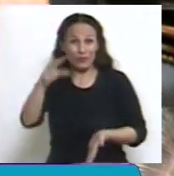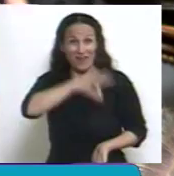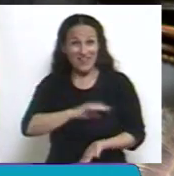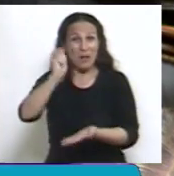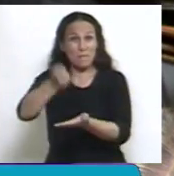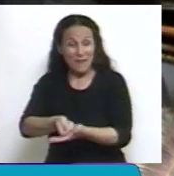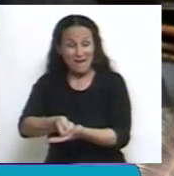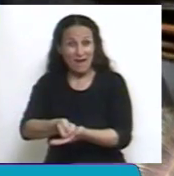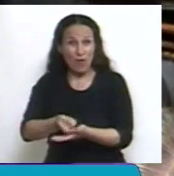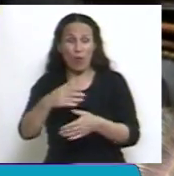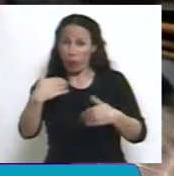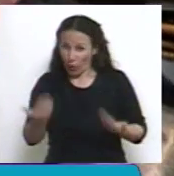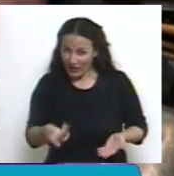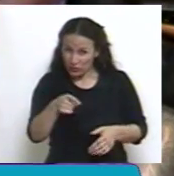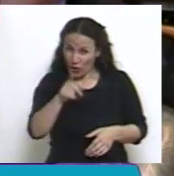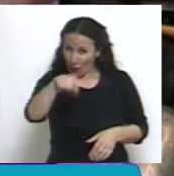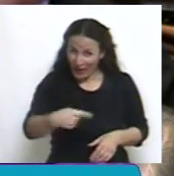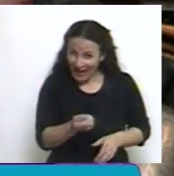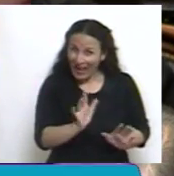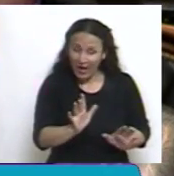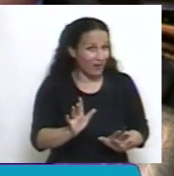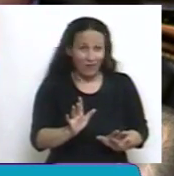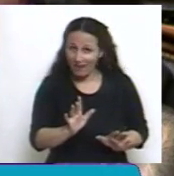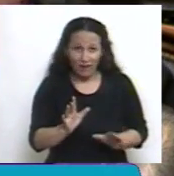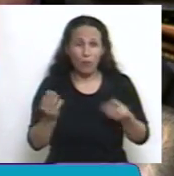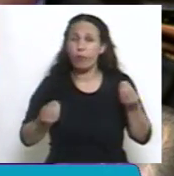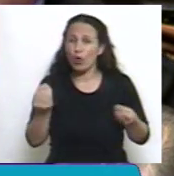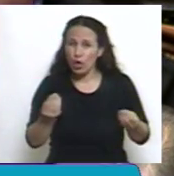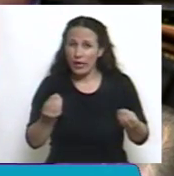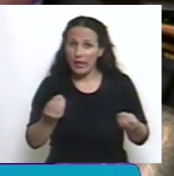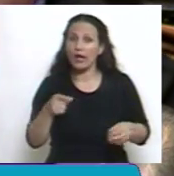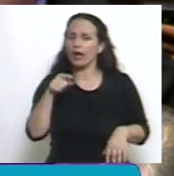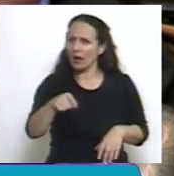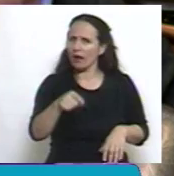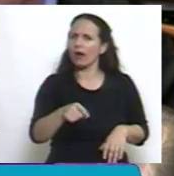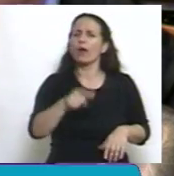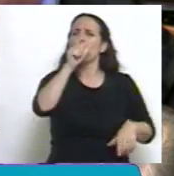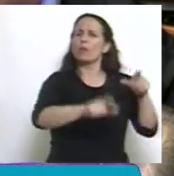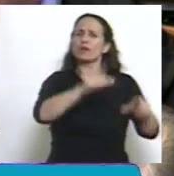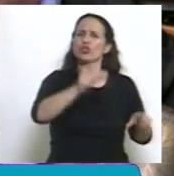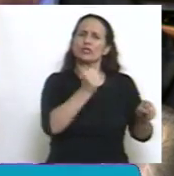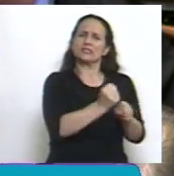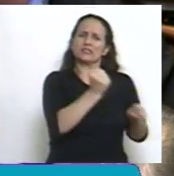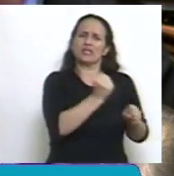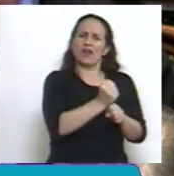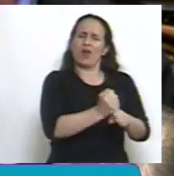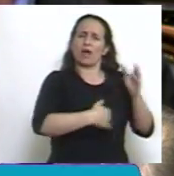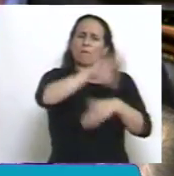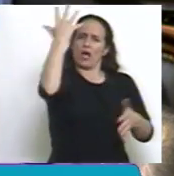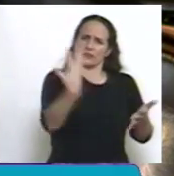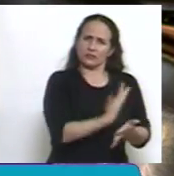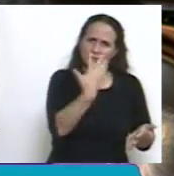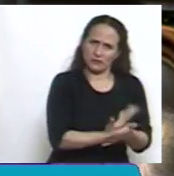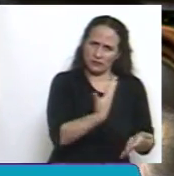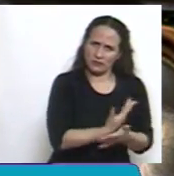financieras o extraordinarias, sino porque ha caído sobre el peso de la espalda de los trabajadores en la Argentina.